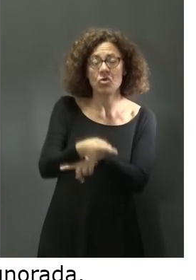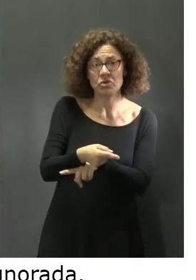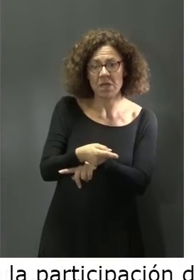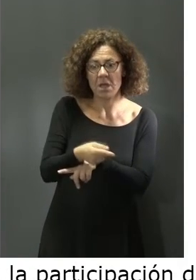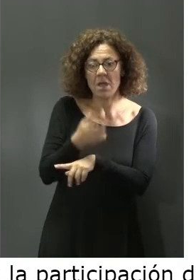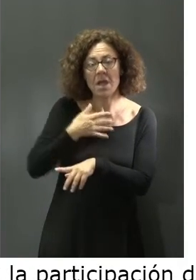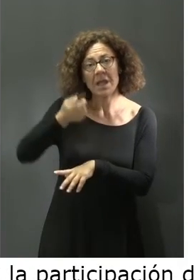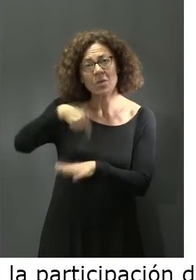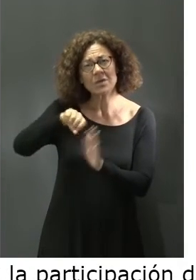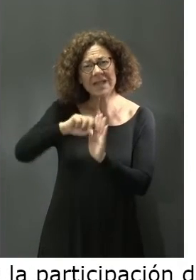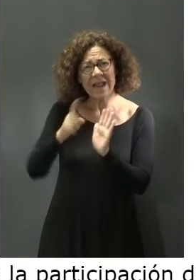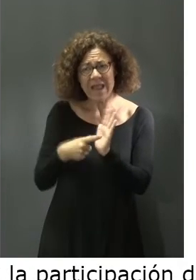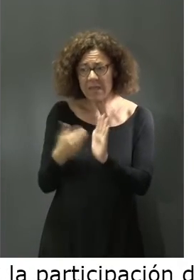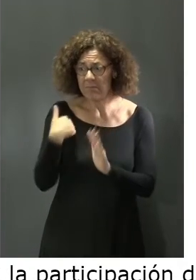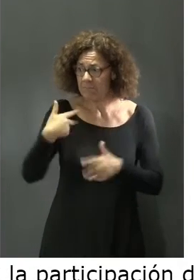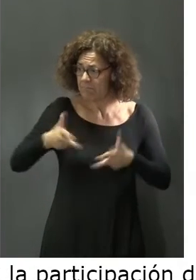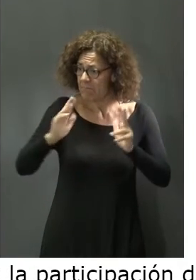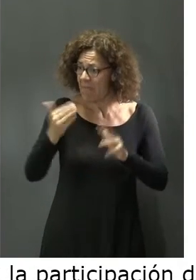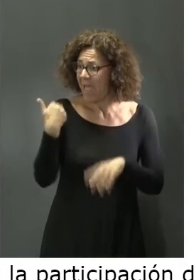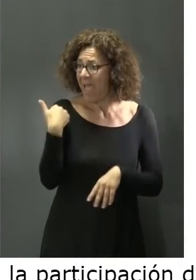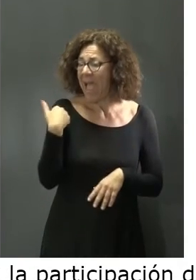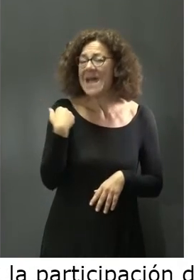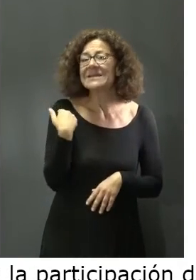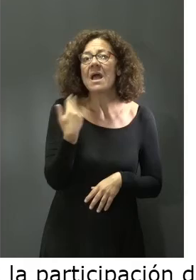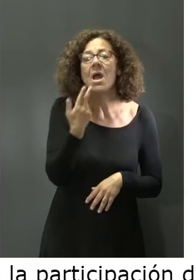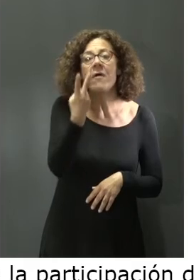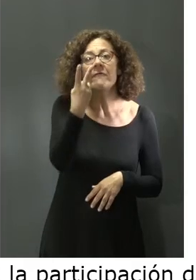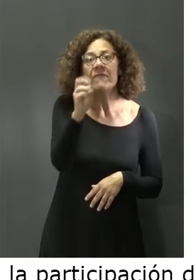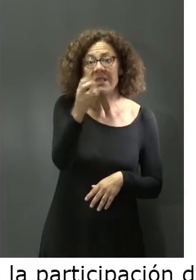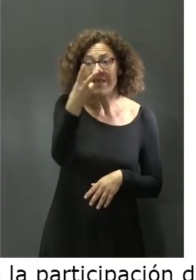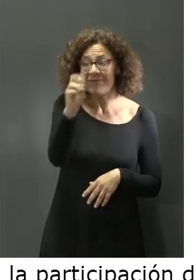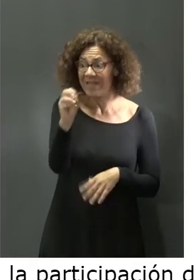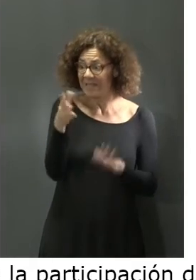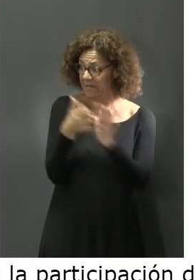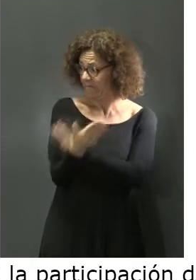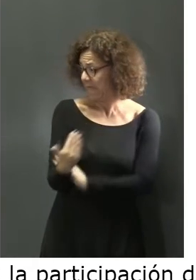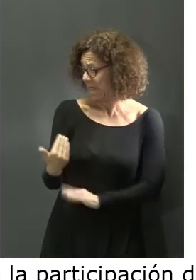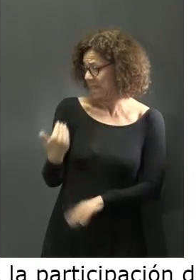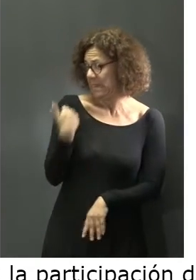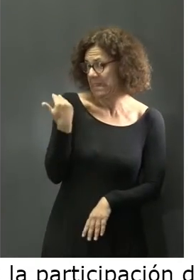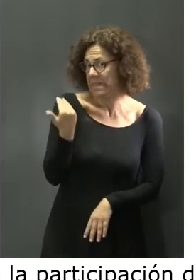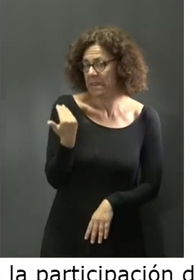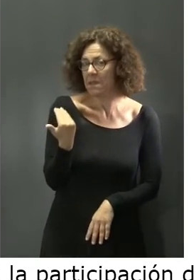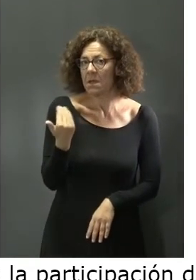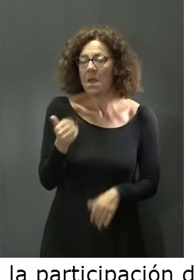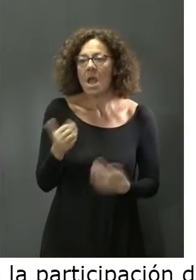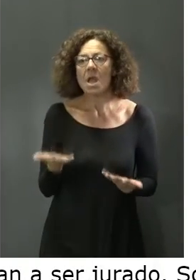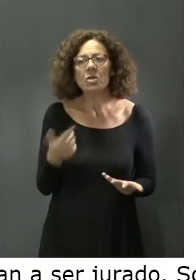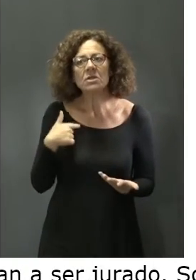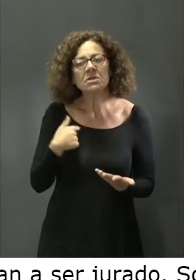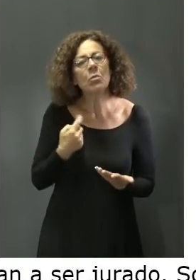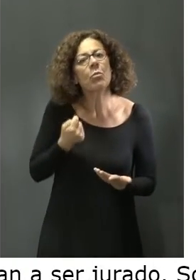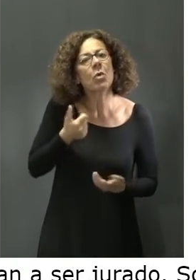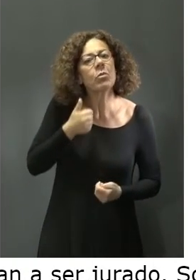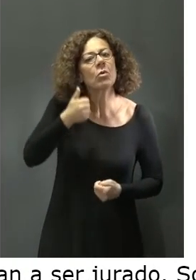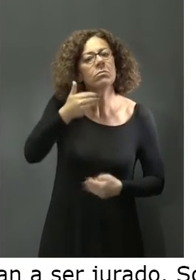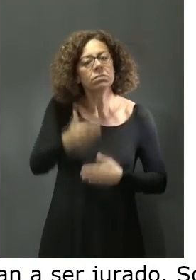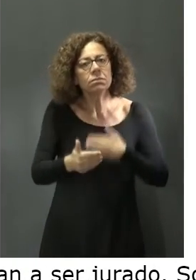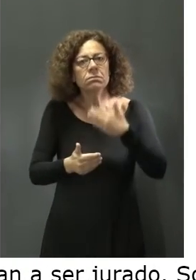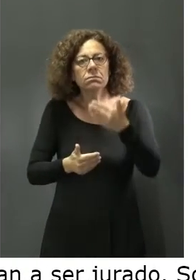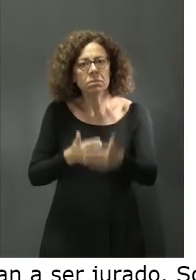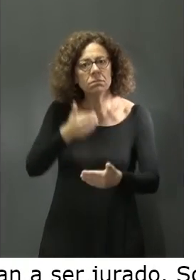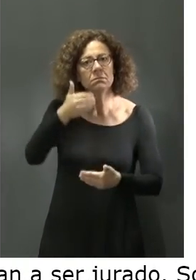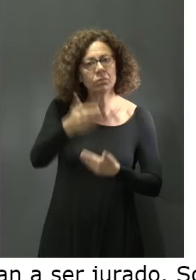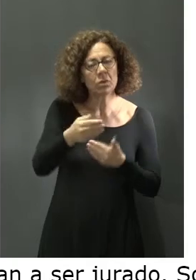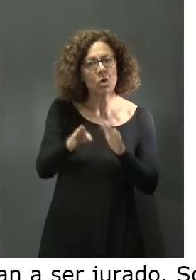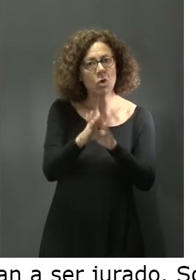nuestra legislación hasta el año 2020, es decir, de antes de ayer. Por tanto, como digo, se van dando pasos y se suceden esos